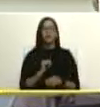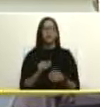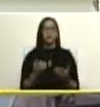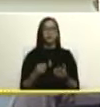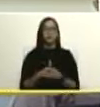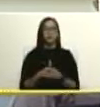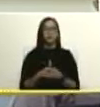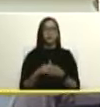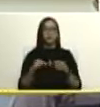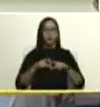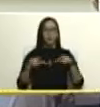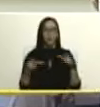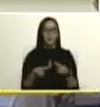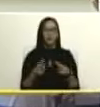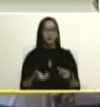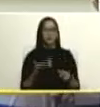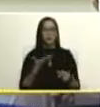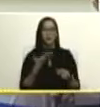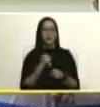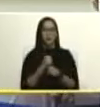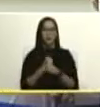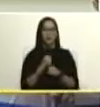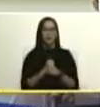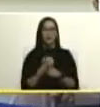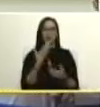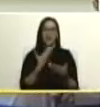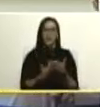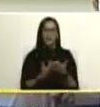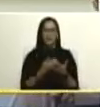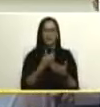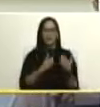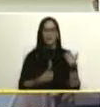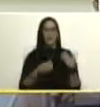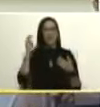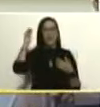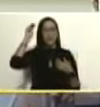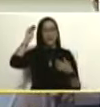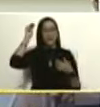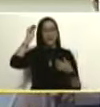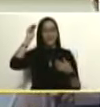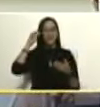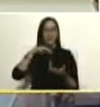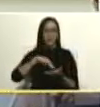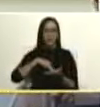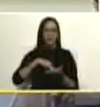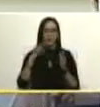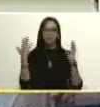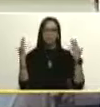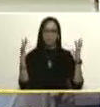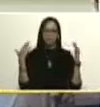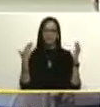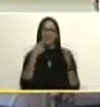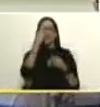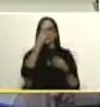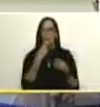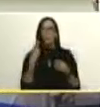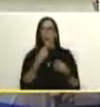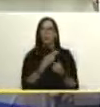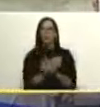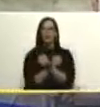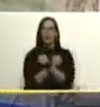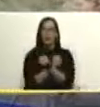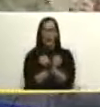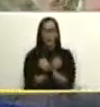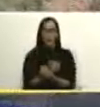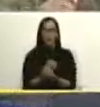estamos trabajando. Yo quiero agradecerle, presidente, a las maestras y a los maestros de Miranda. De verdad que el compromiso, el amor,